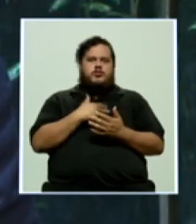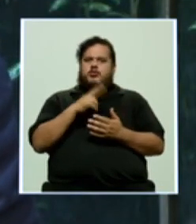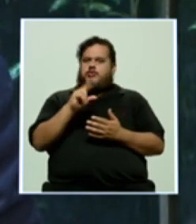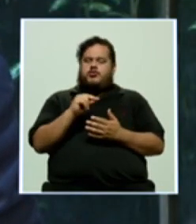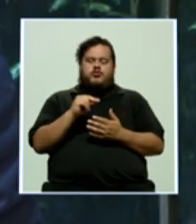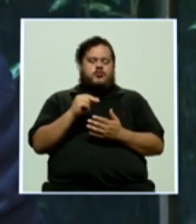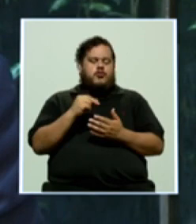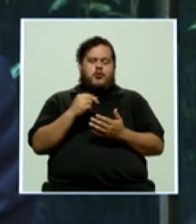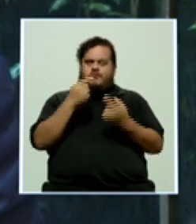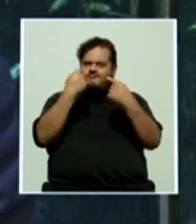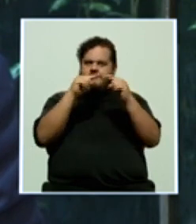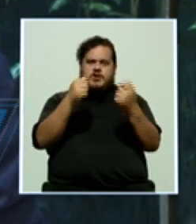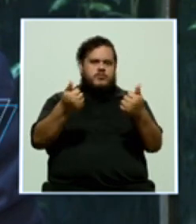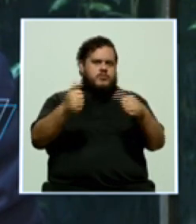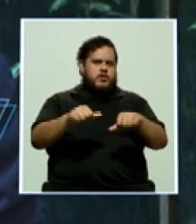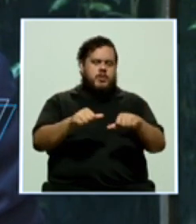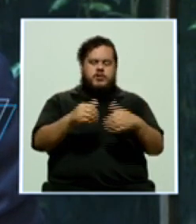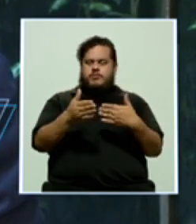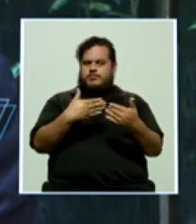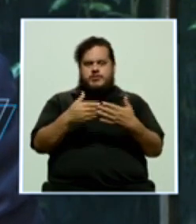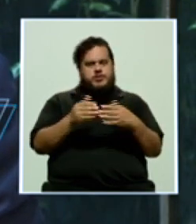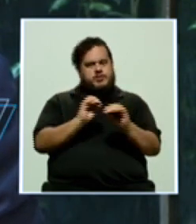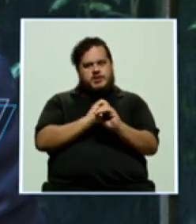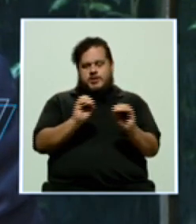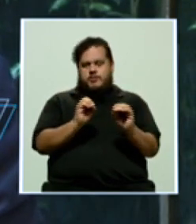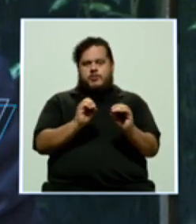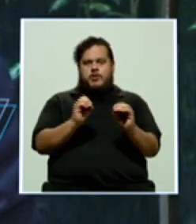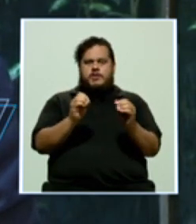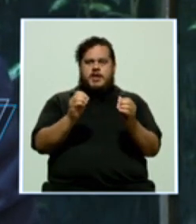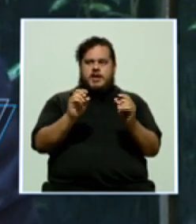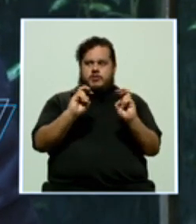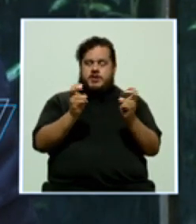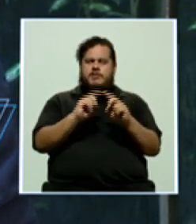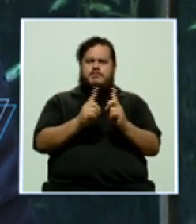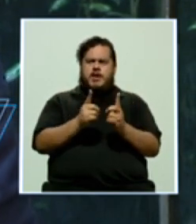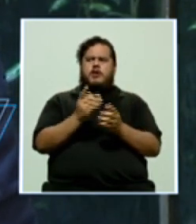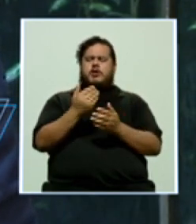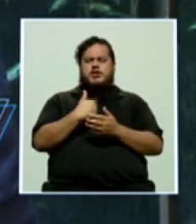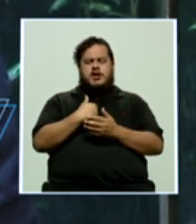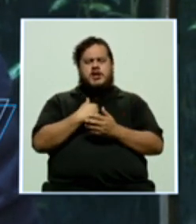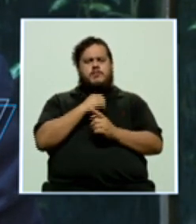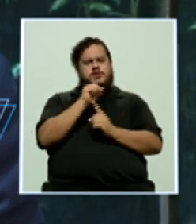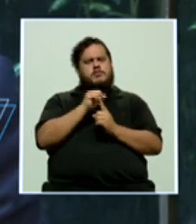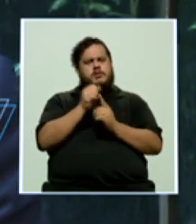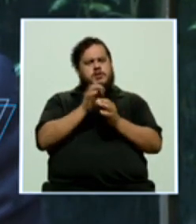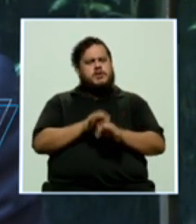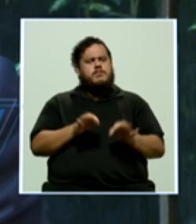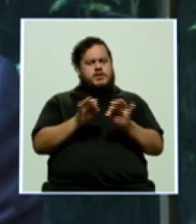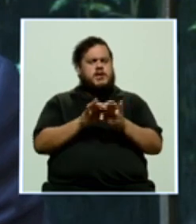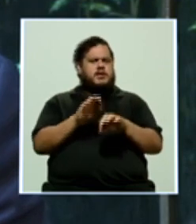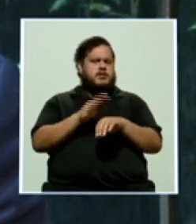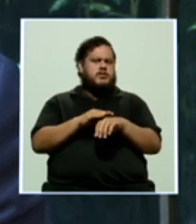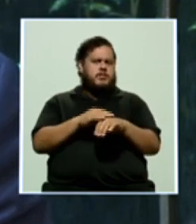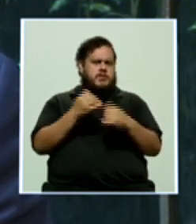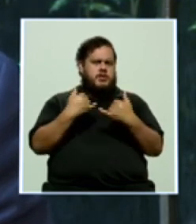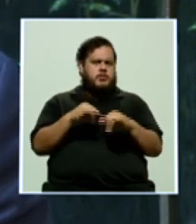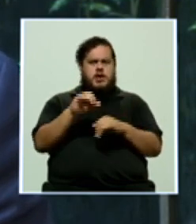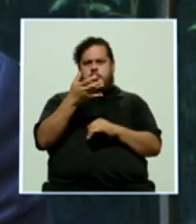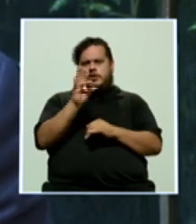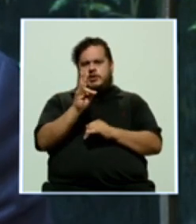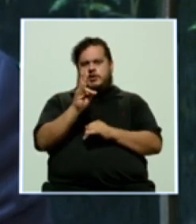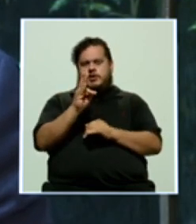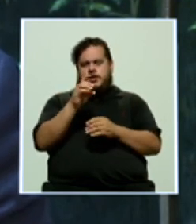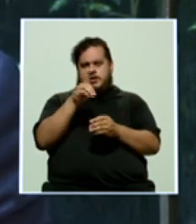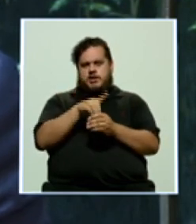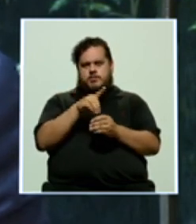consenso sobre ninguno de los temas, pero sí tenemos aproximaciones muy importantes que nos permitan todavía a los 17